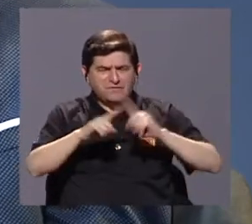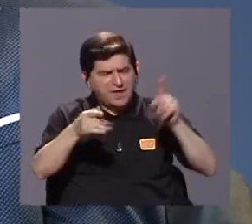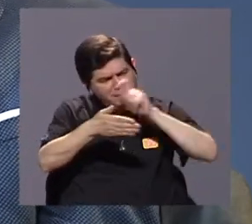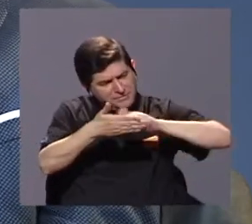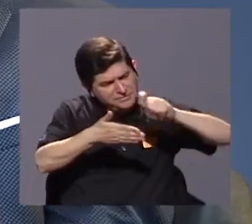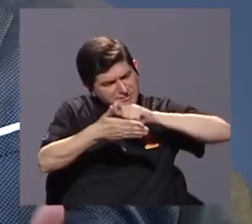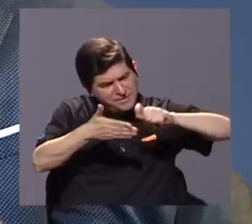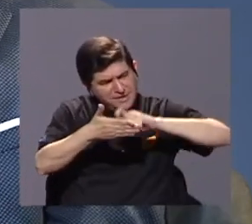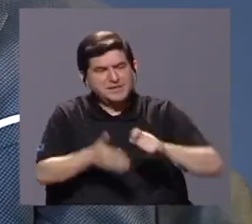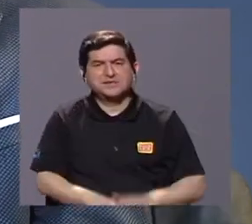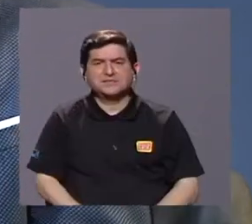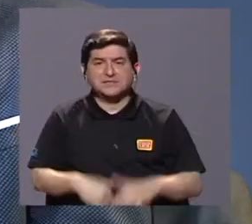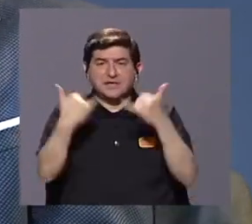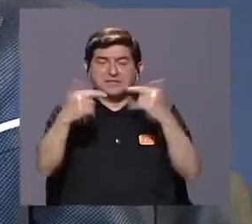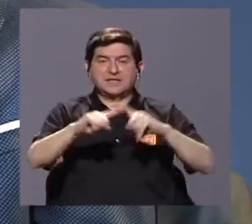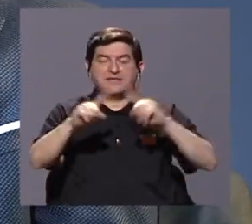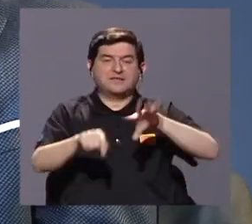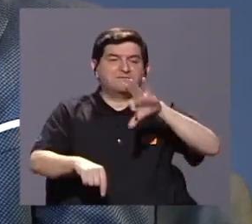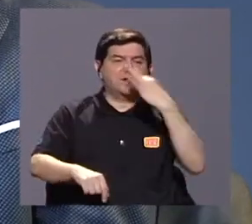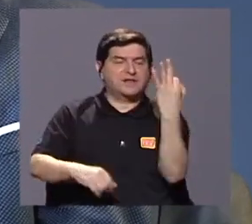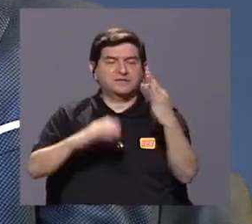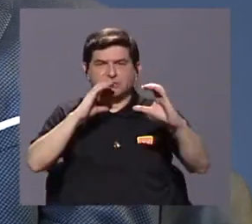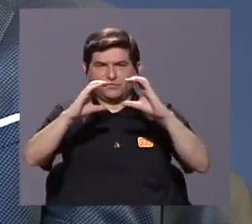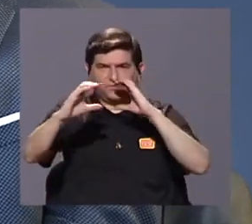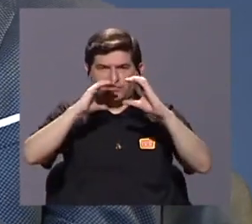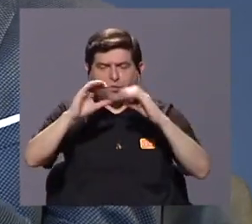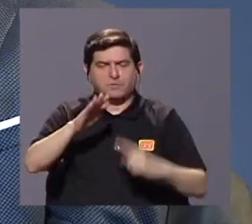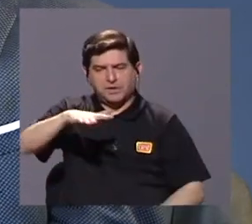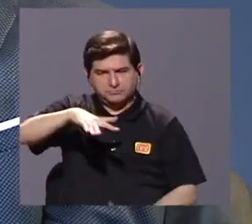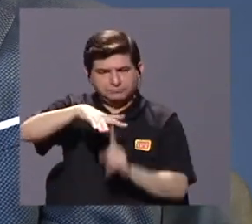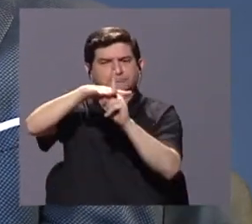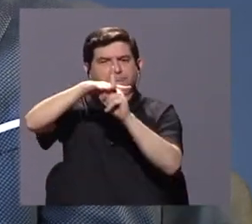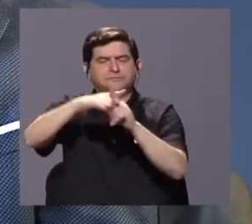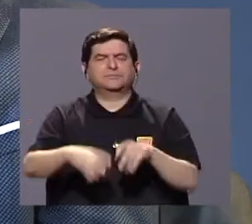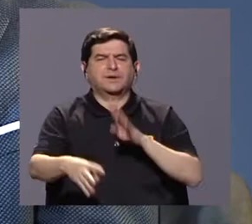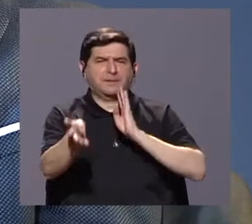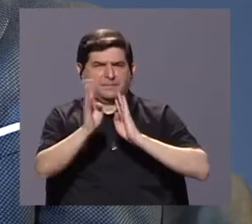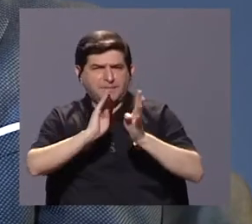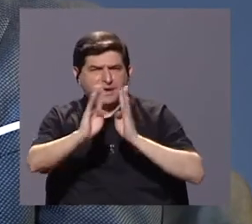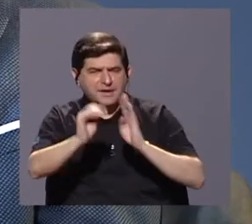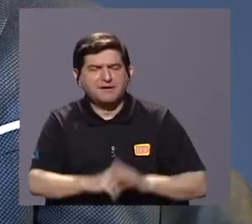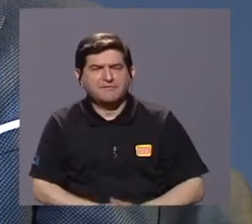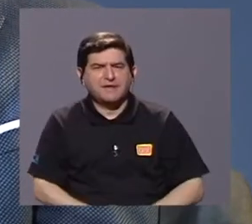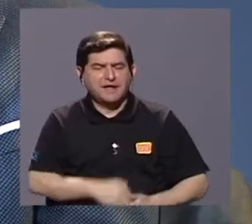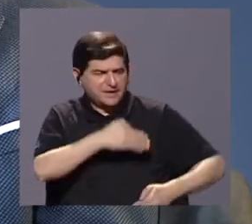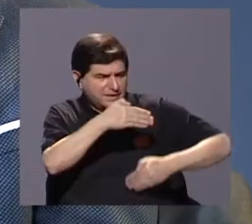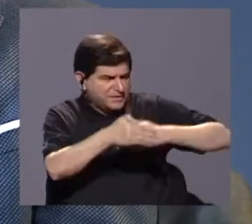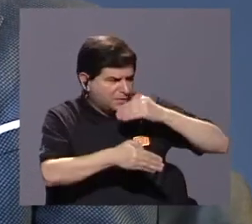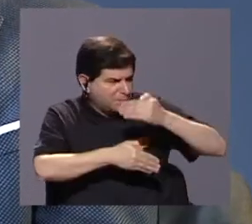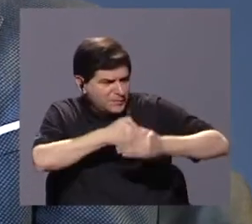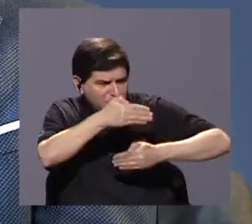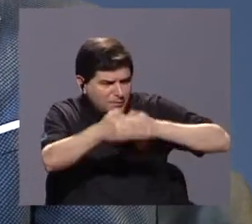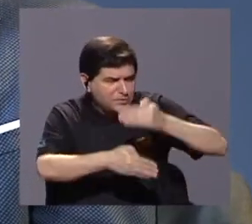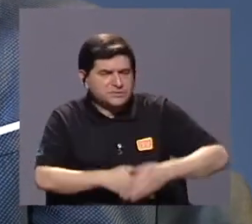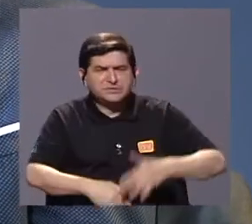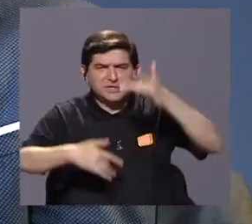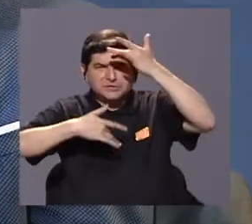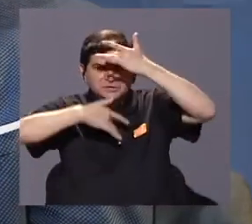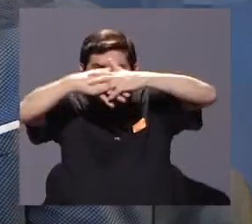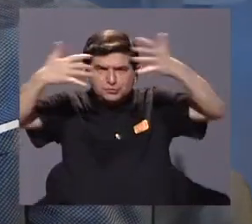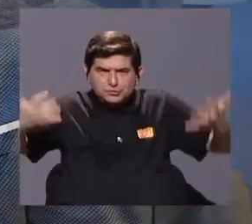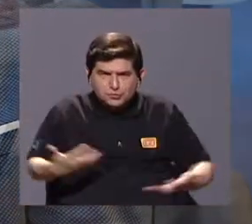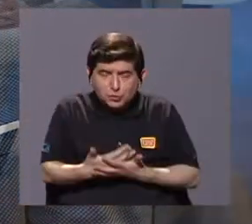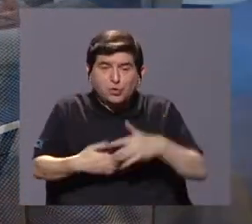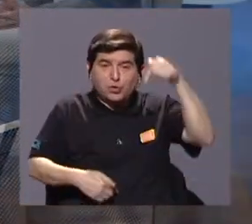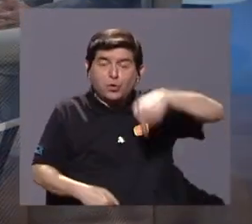escritos, lo hemos visto en diferentes medios de comunicación, hablando sobre el curso de la pandemia. Y hoy no